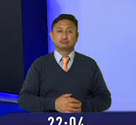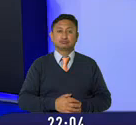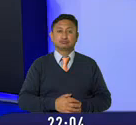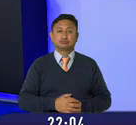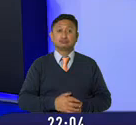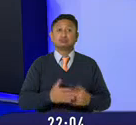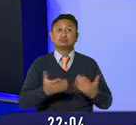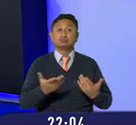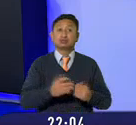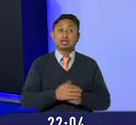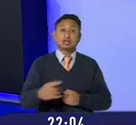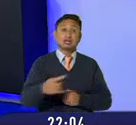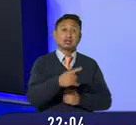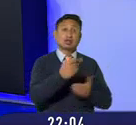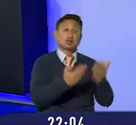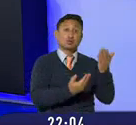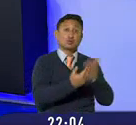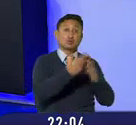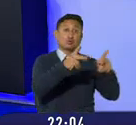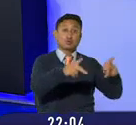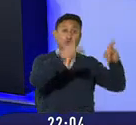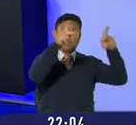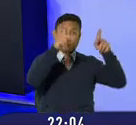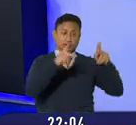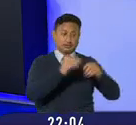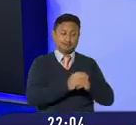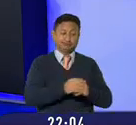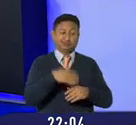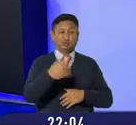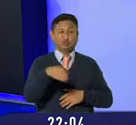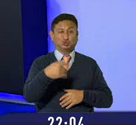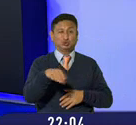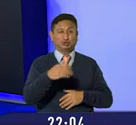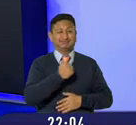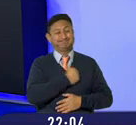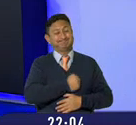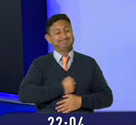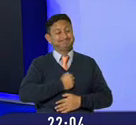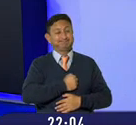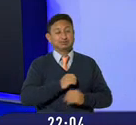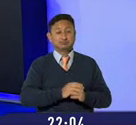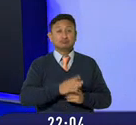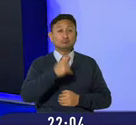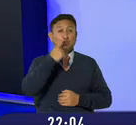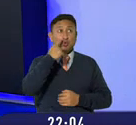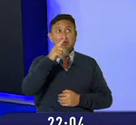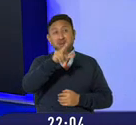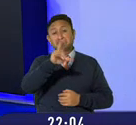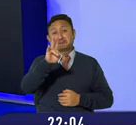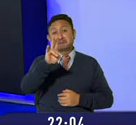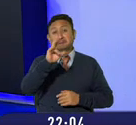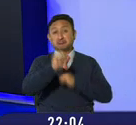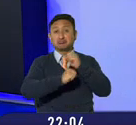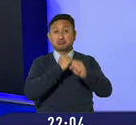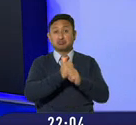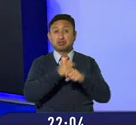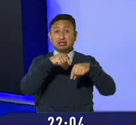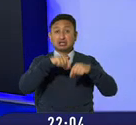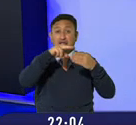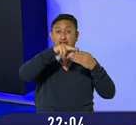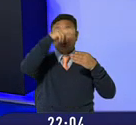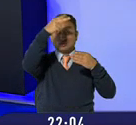El puente nuevo sobre el río Chiche fue escenario de otro hecho lamentable. Un hombre de 37 años de edad se